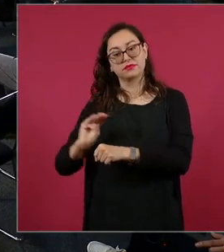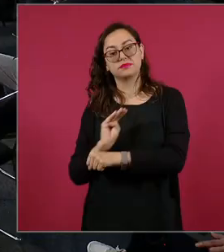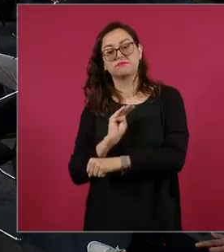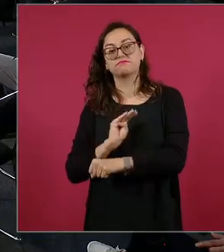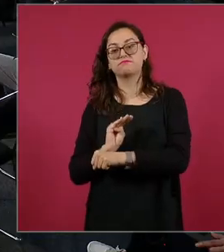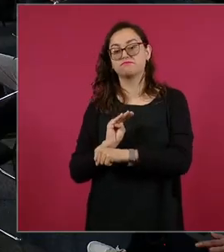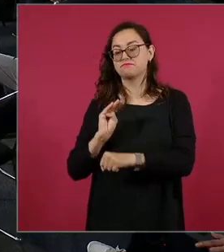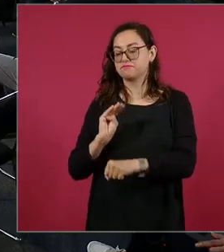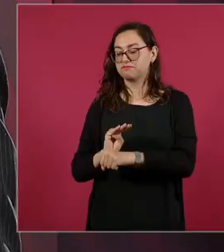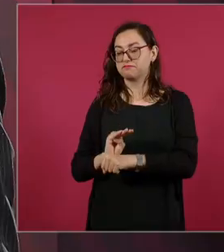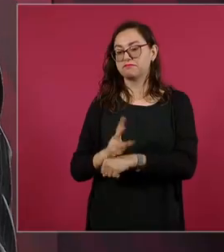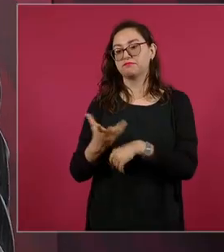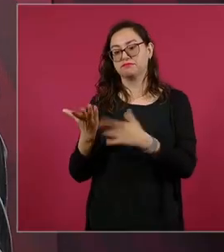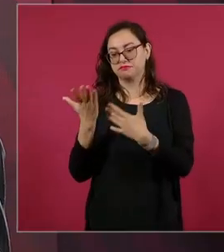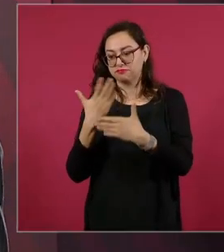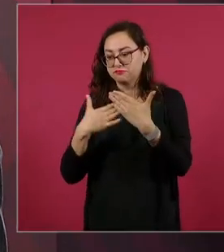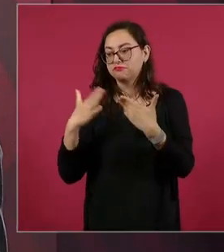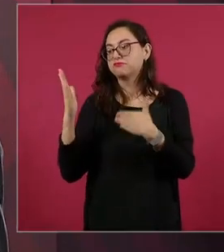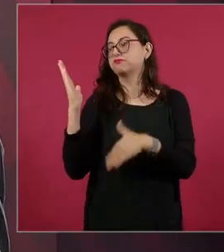el progreso y la paz